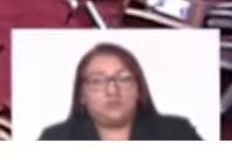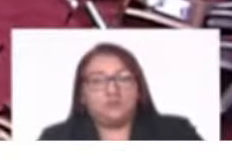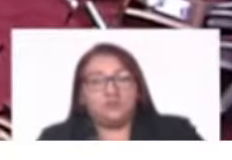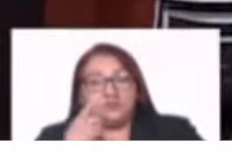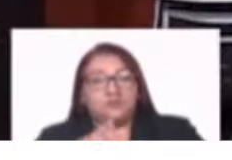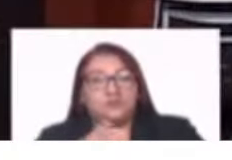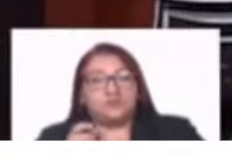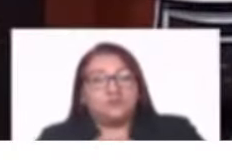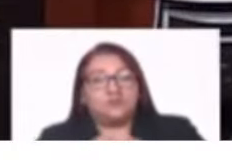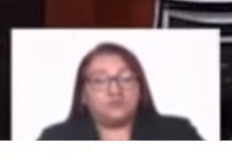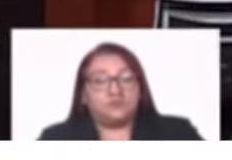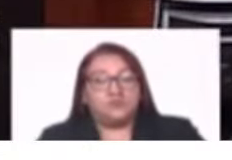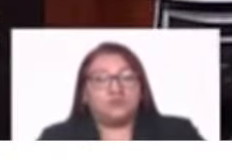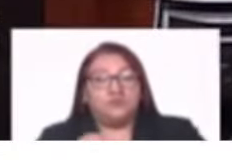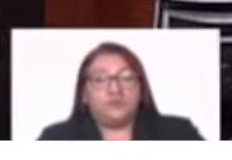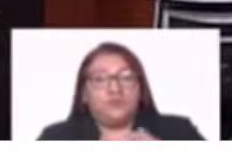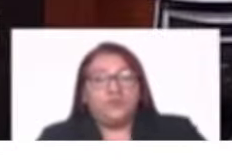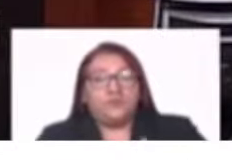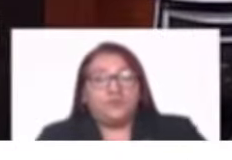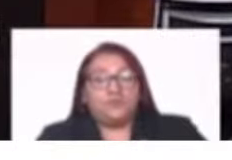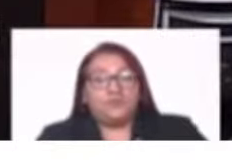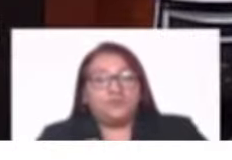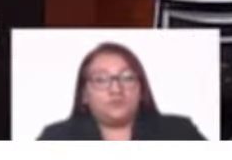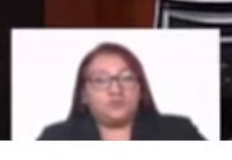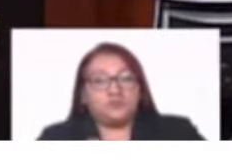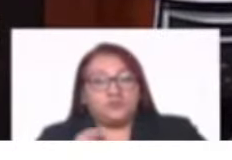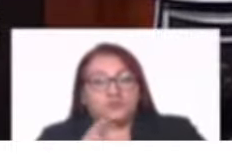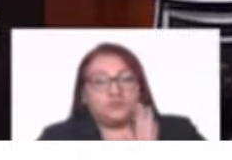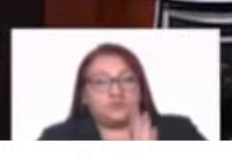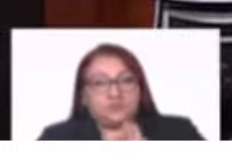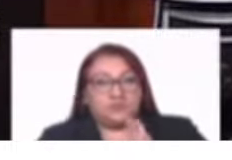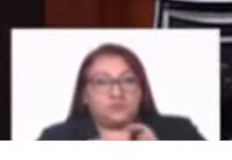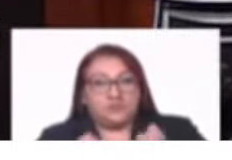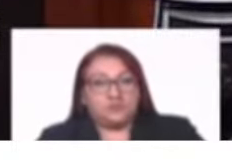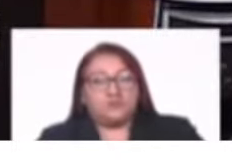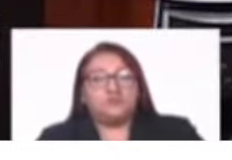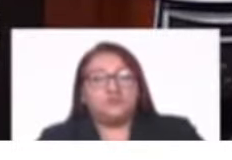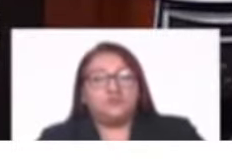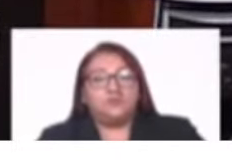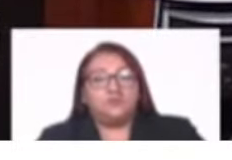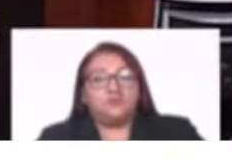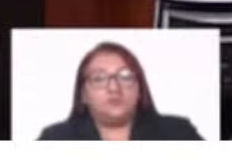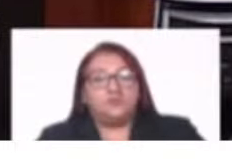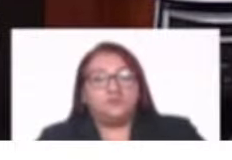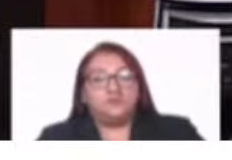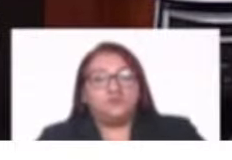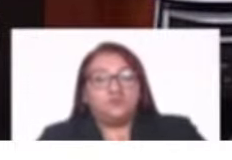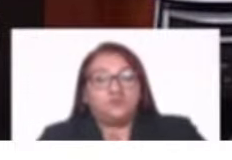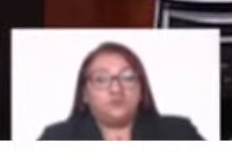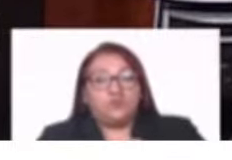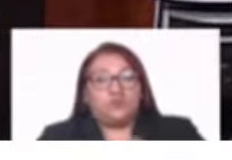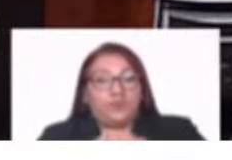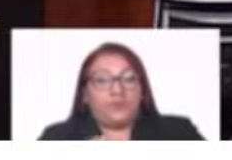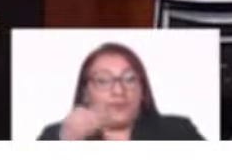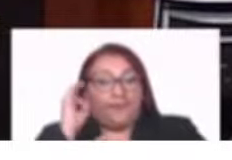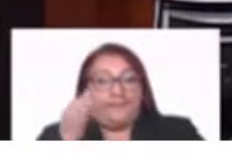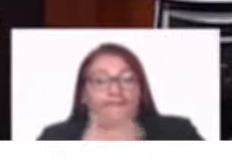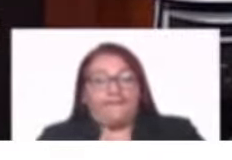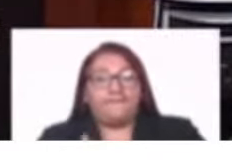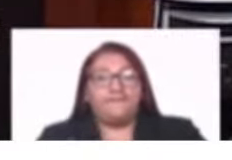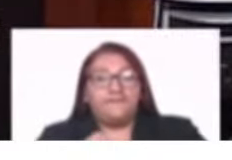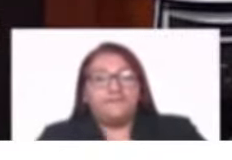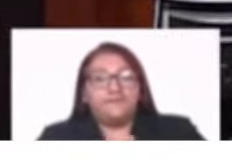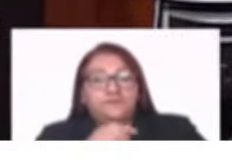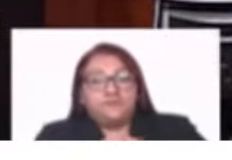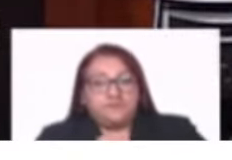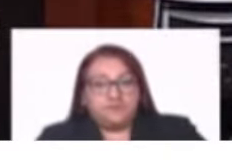Señores congresistas, en aplicación de lo dispuesto en el reglamento del Congreso, luego de las exposiciones del presidente del Consejo